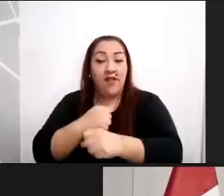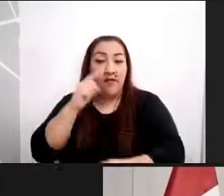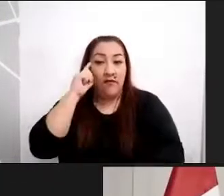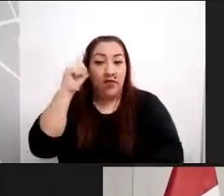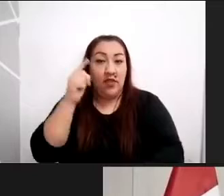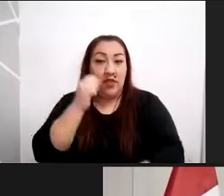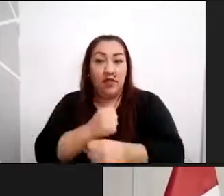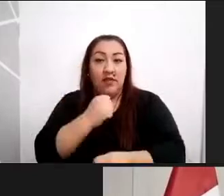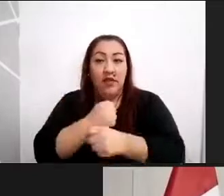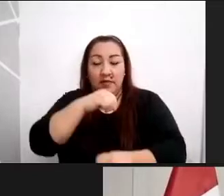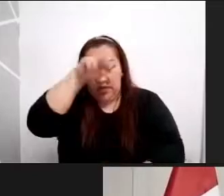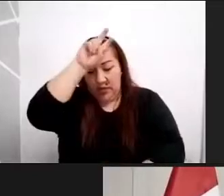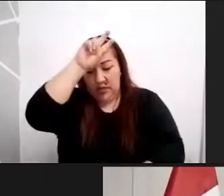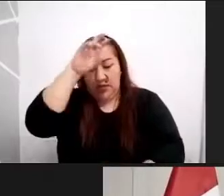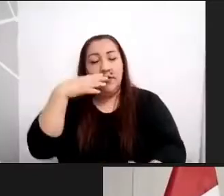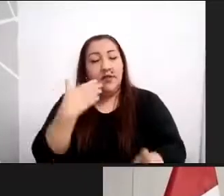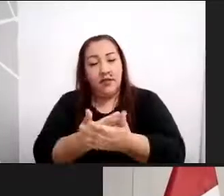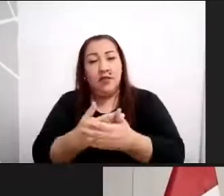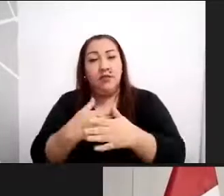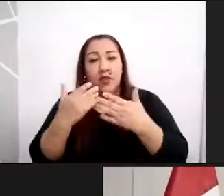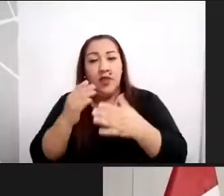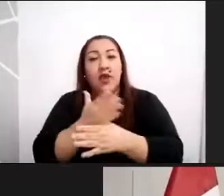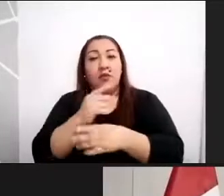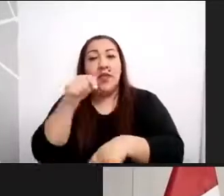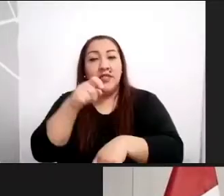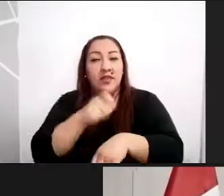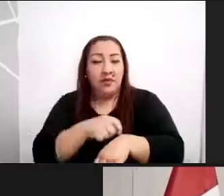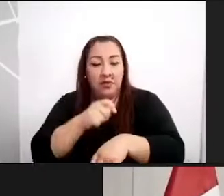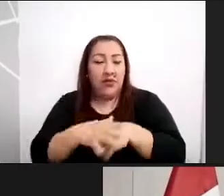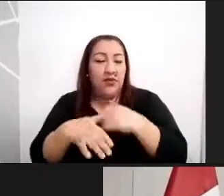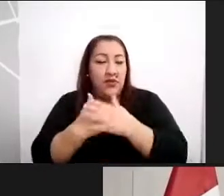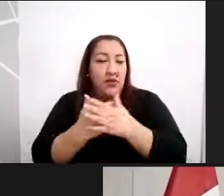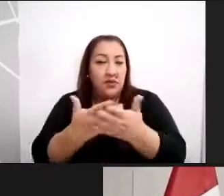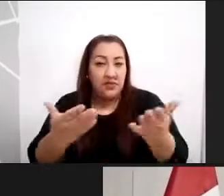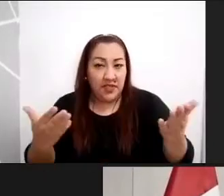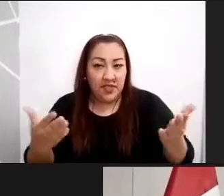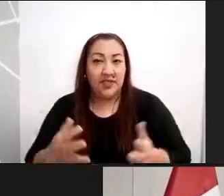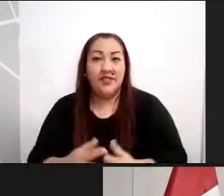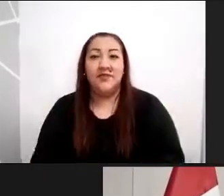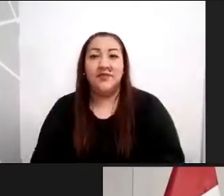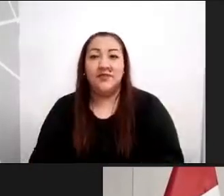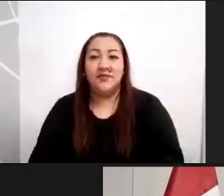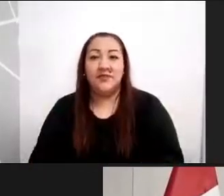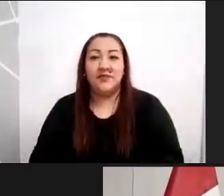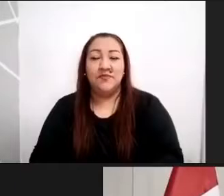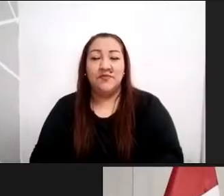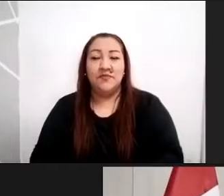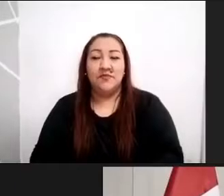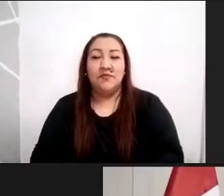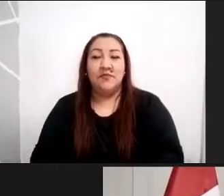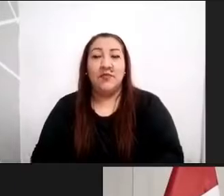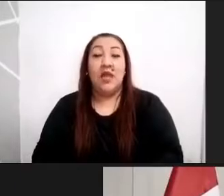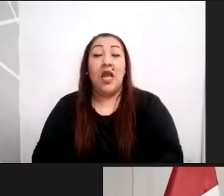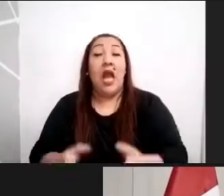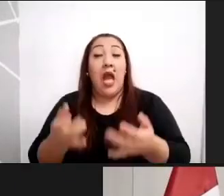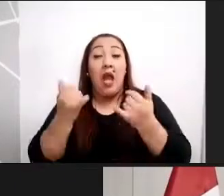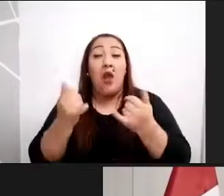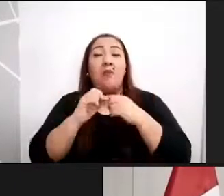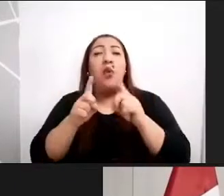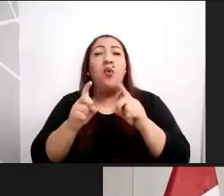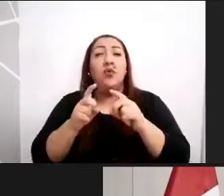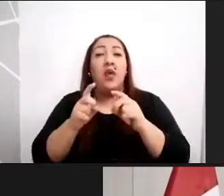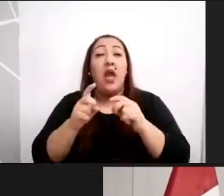y agradecerles la oportunidad de compartir este momento con todos ustedes. ¿Estamos mejores que antes? Es una